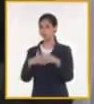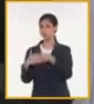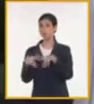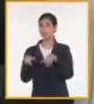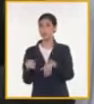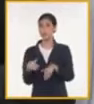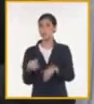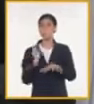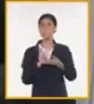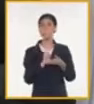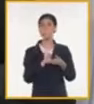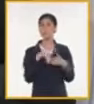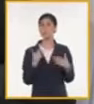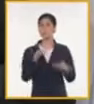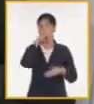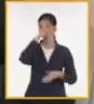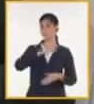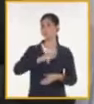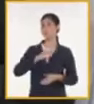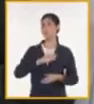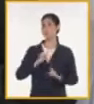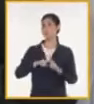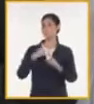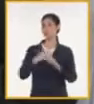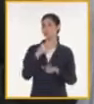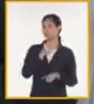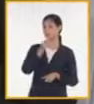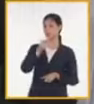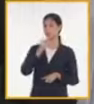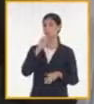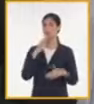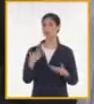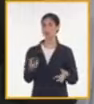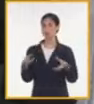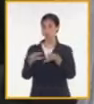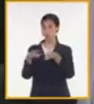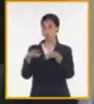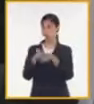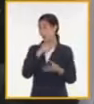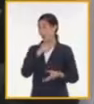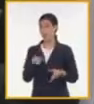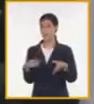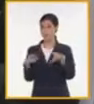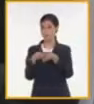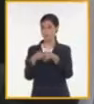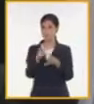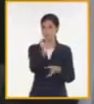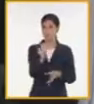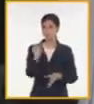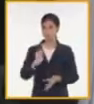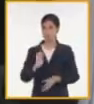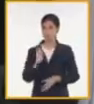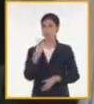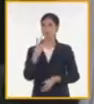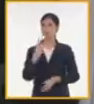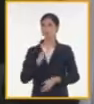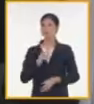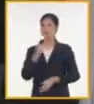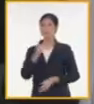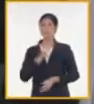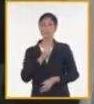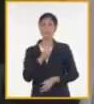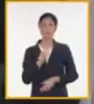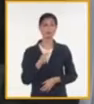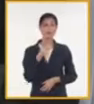tuvieron la oportunidad de entrevistarse con los cuatro Eh acusados y además fueron y visitaron los